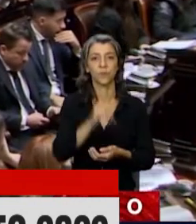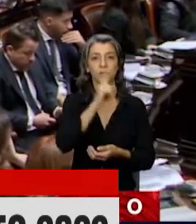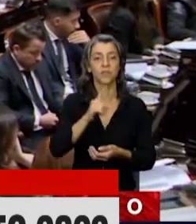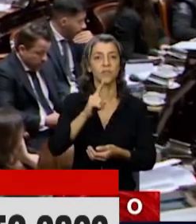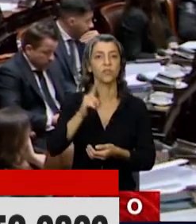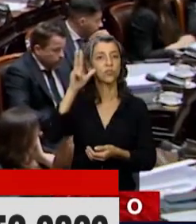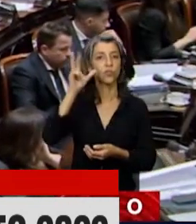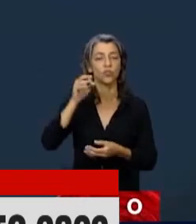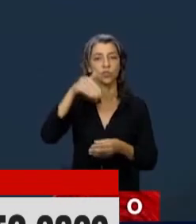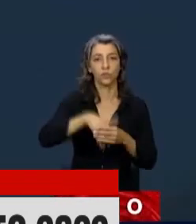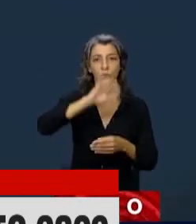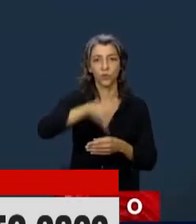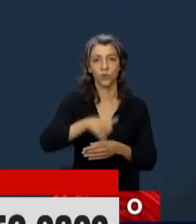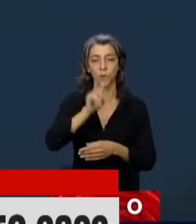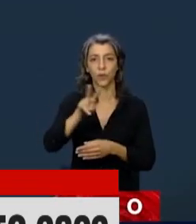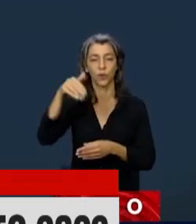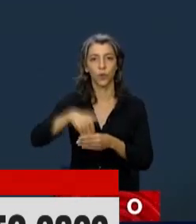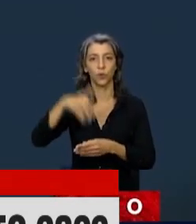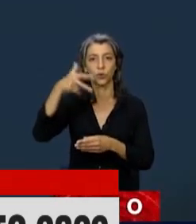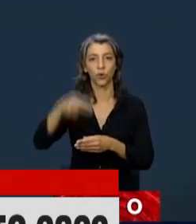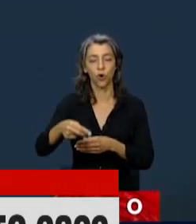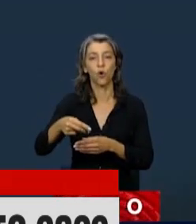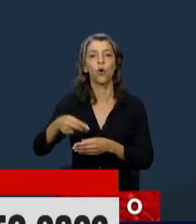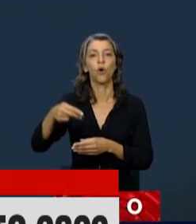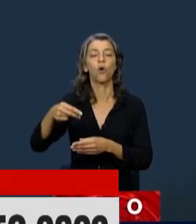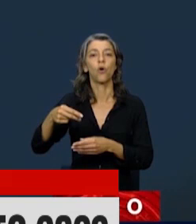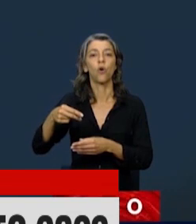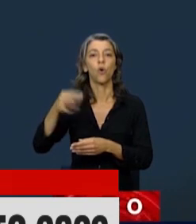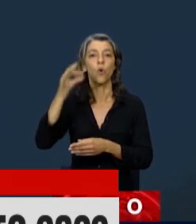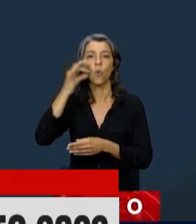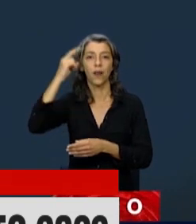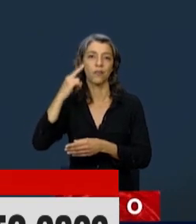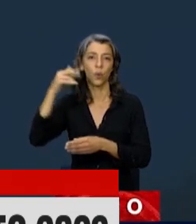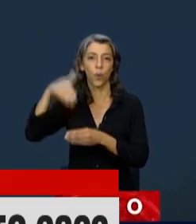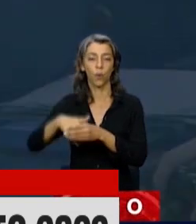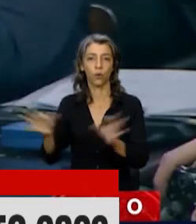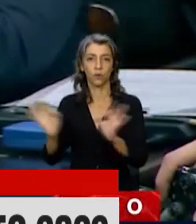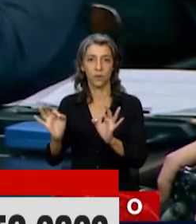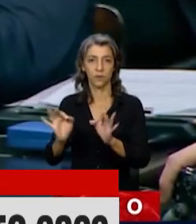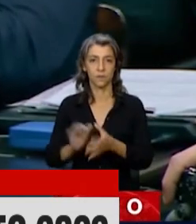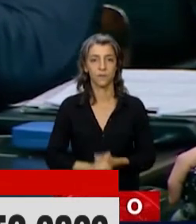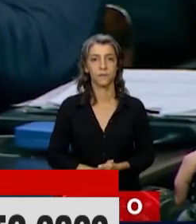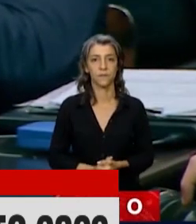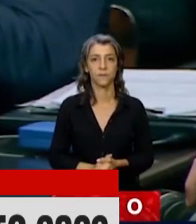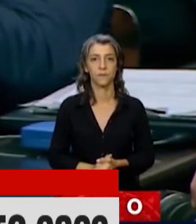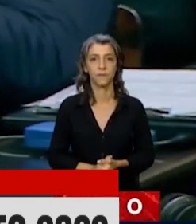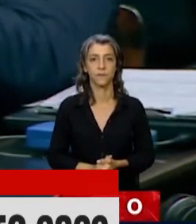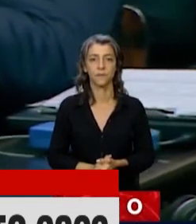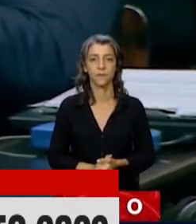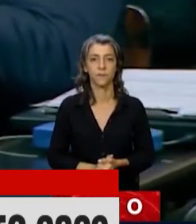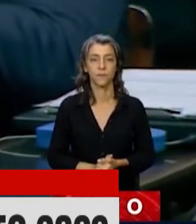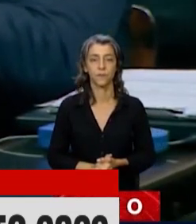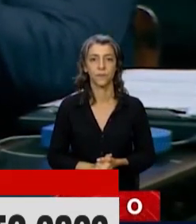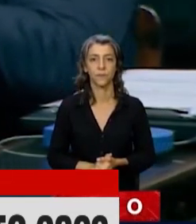pueden ser afectados por un impuesto. Hay quienes interpretan que en realidad no pueden ser tocados por un impuesto específico para